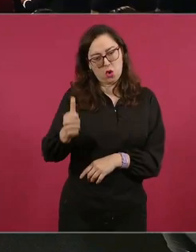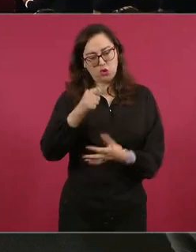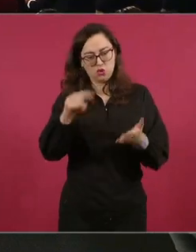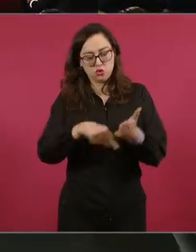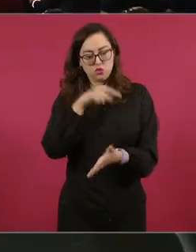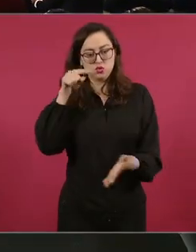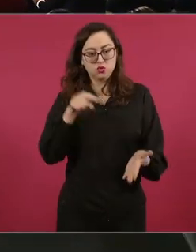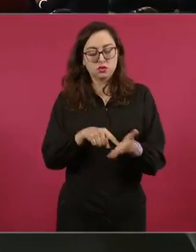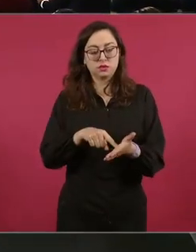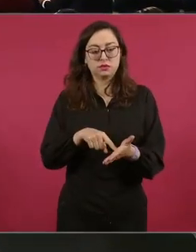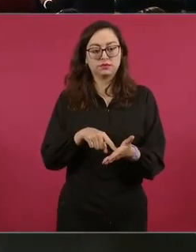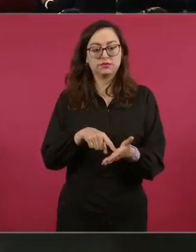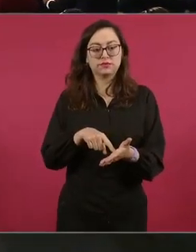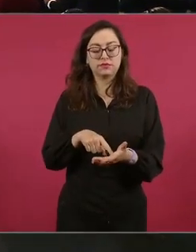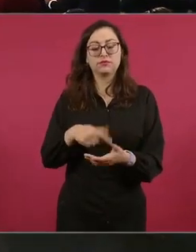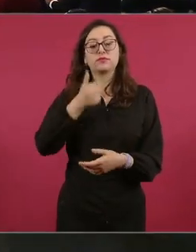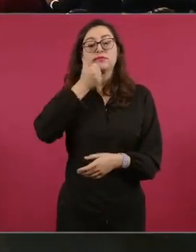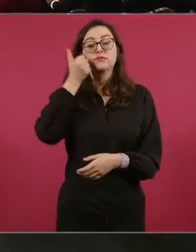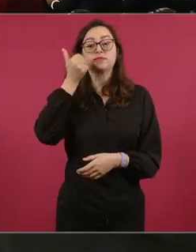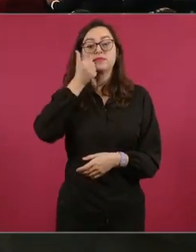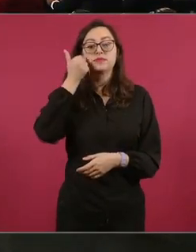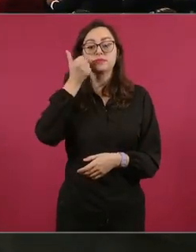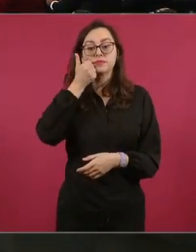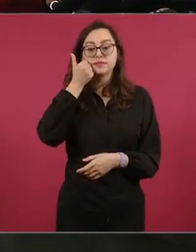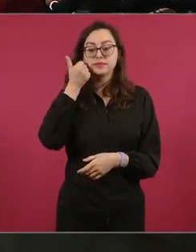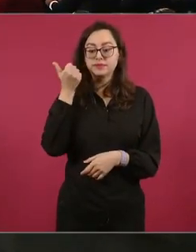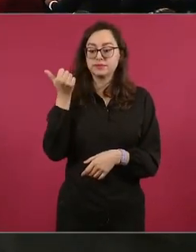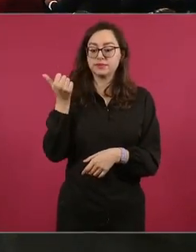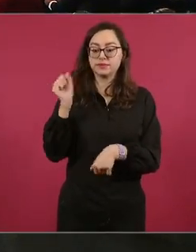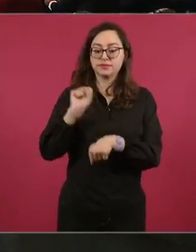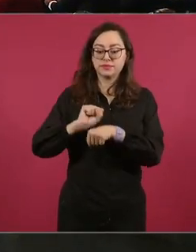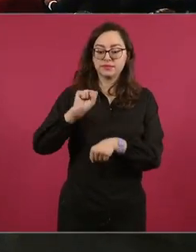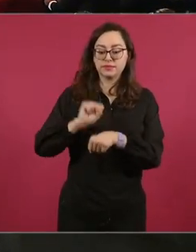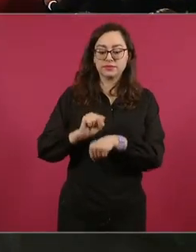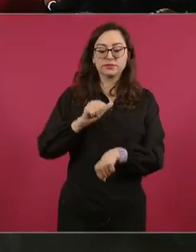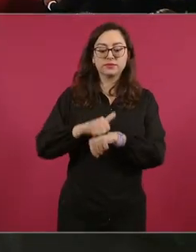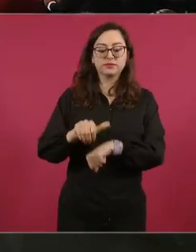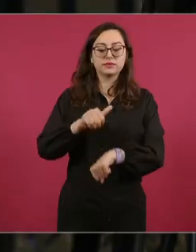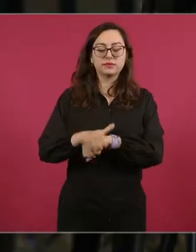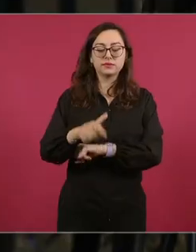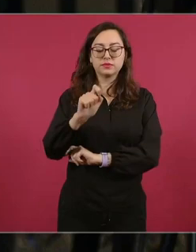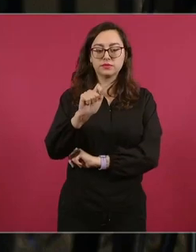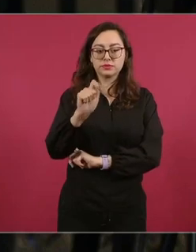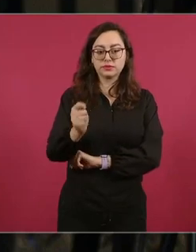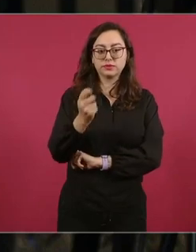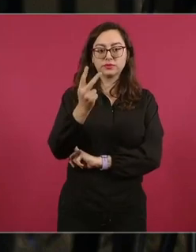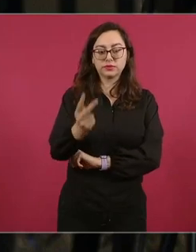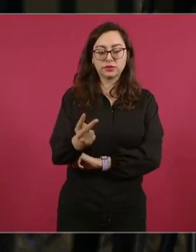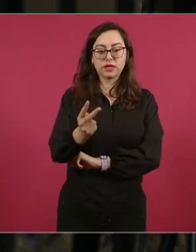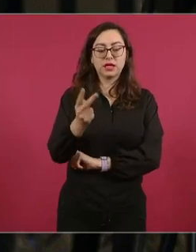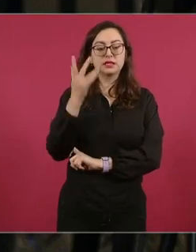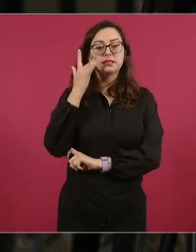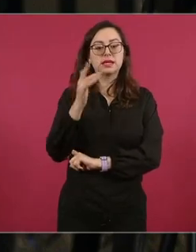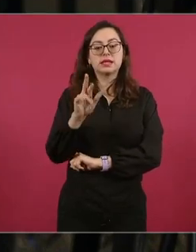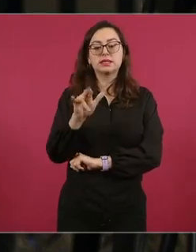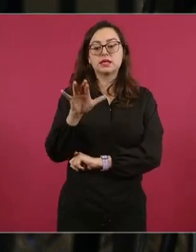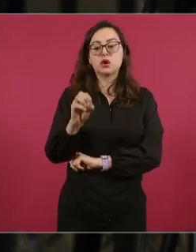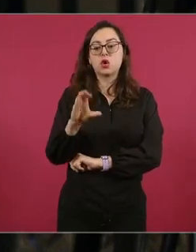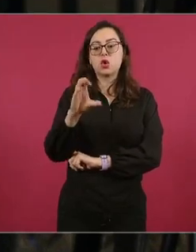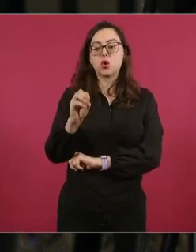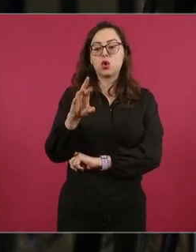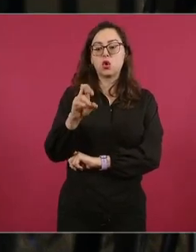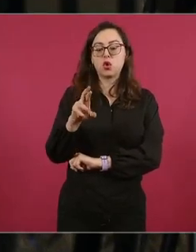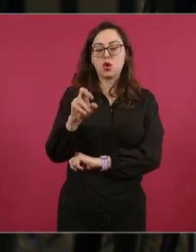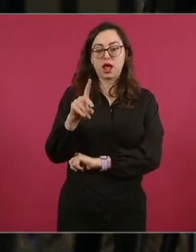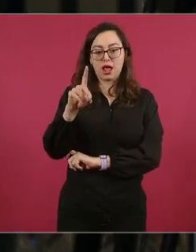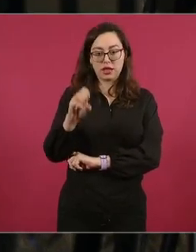hacen, mire, alumnos de la escuela secundaria número 22, que se ubica en San Luis Río Colorado. Le va a hacer clic porque